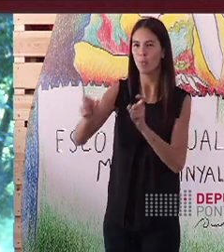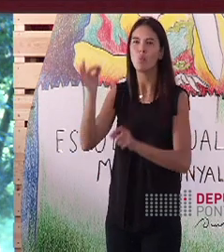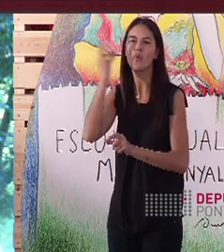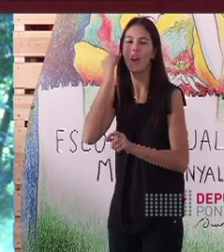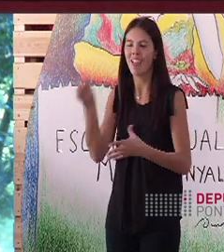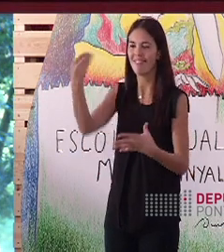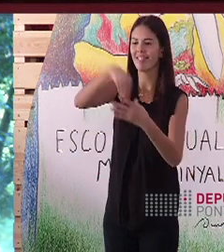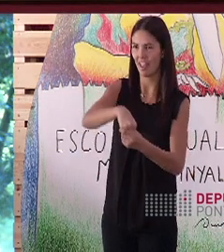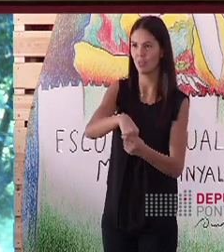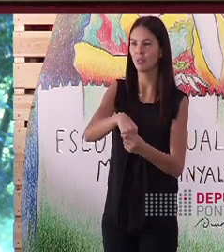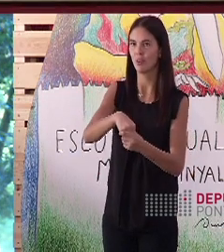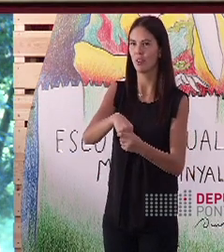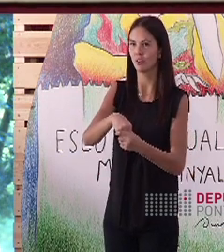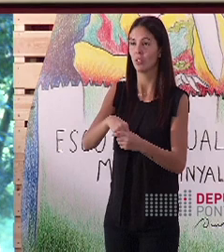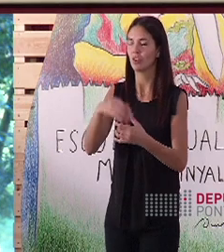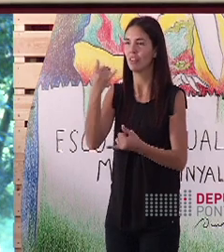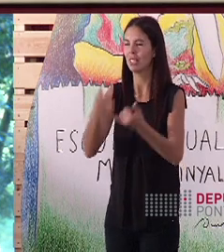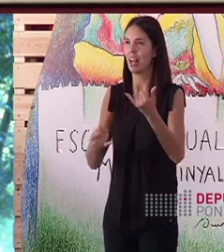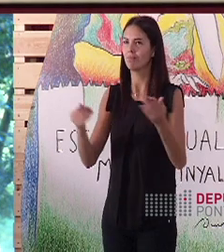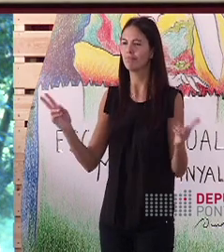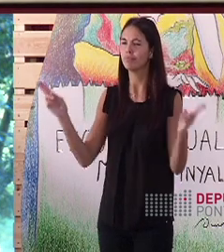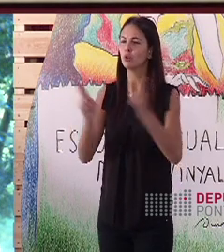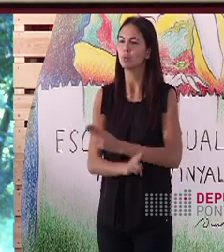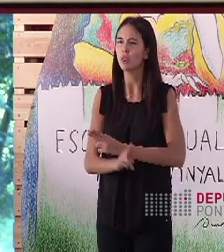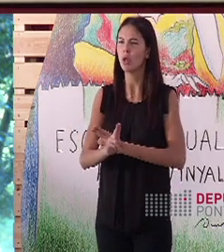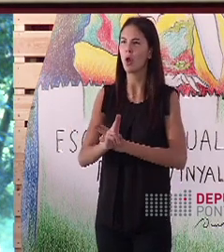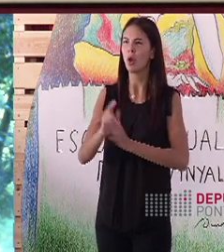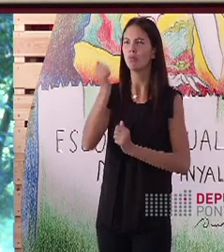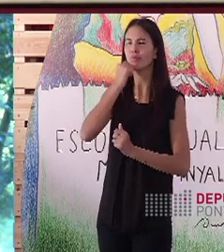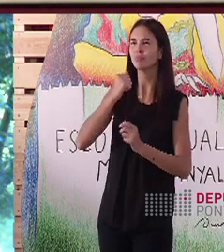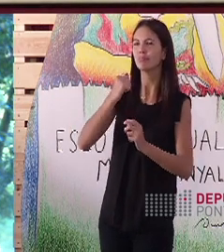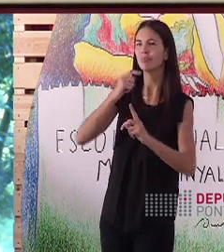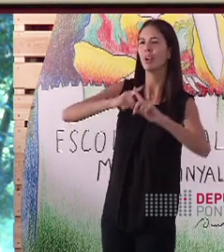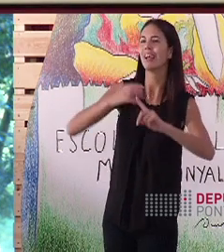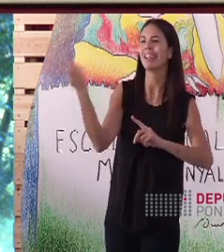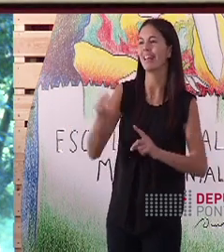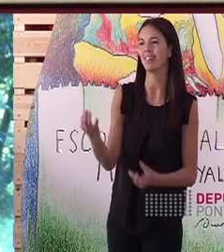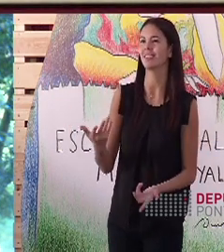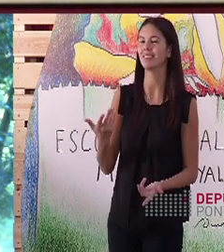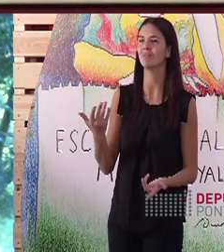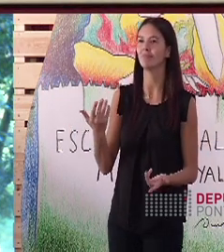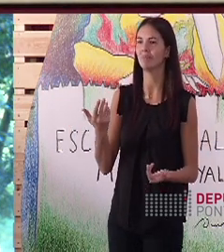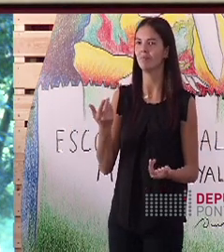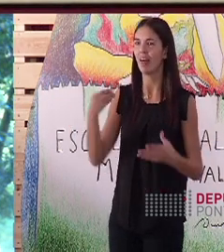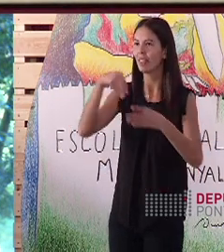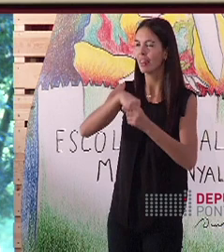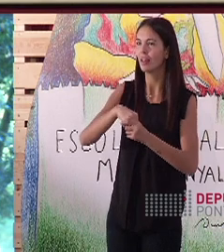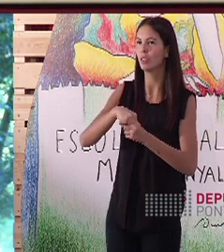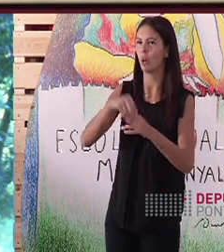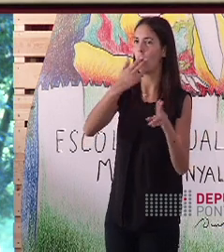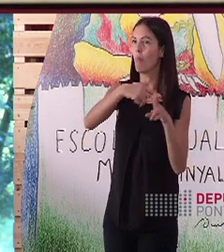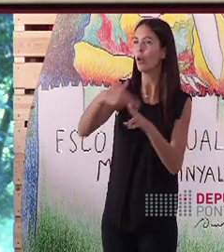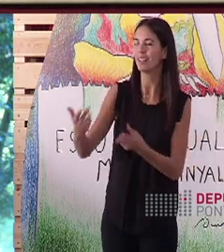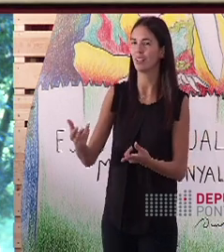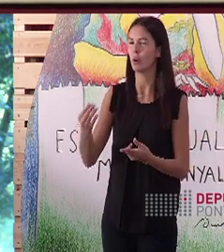El abolicionismo es un proyecto político. El abolicionismo es un proyecto ético. Y es un proyecto que